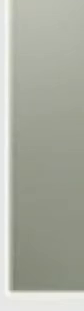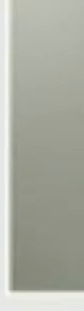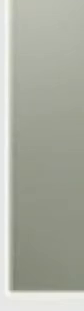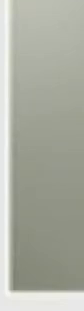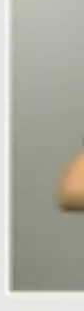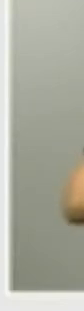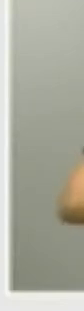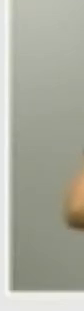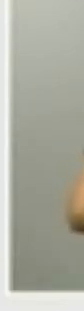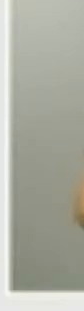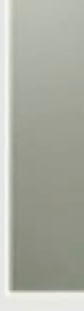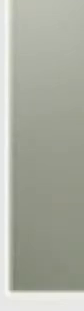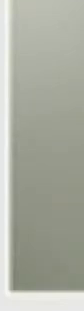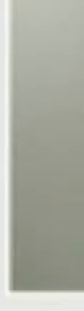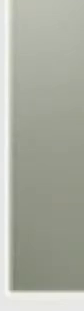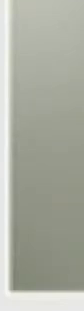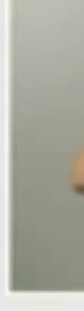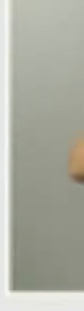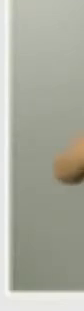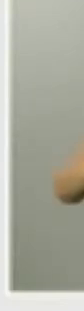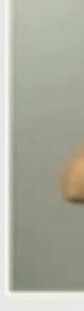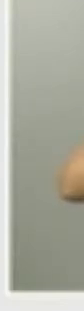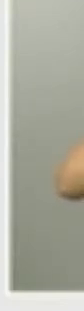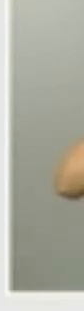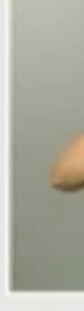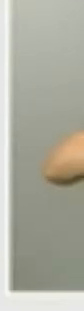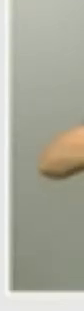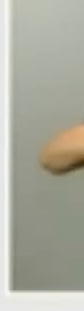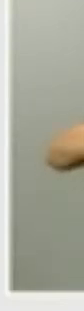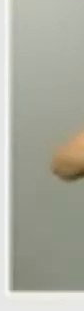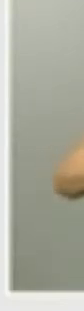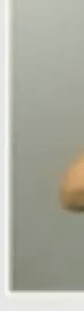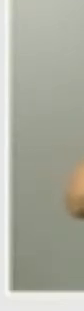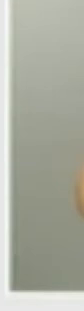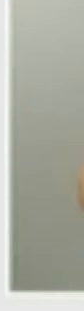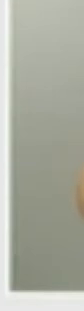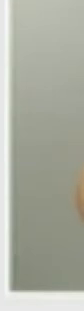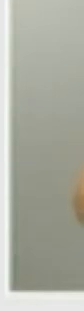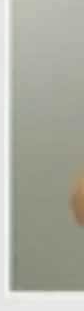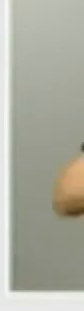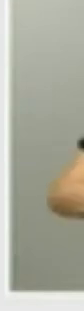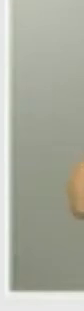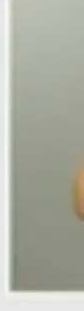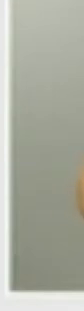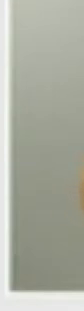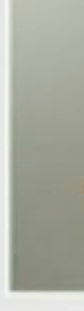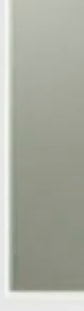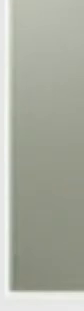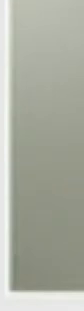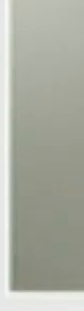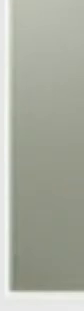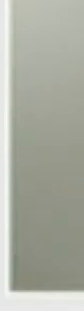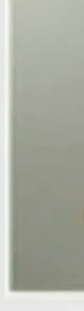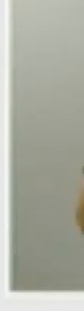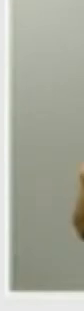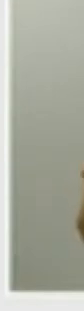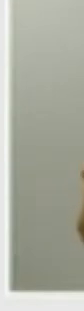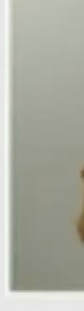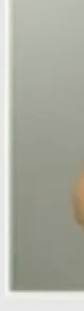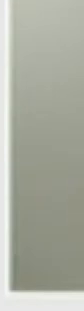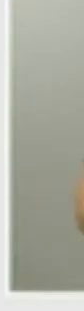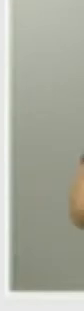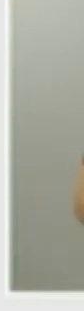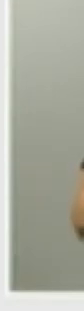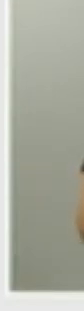unos multiplicadores que nos van dando la renta garantizable para cada uno de los hogares que aparecen en la tabla,